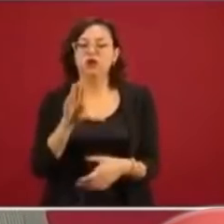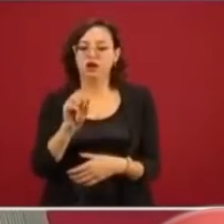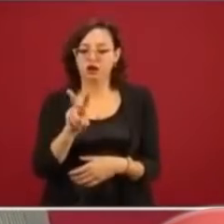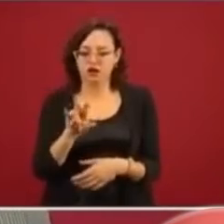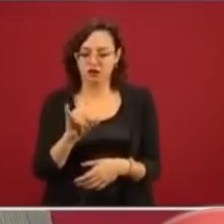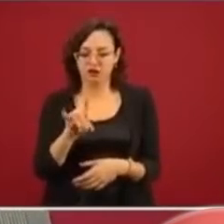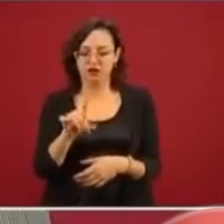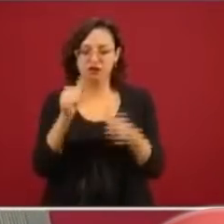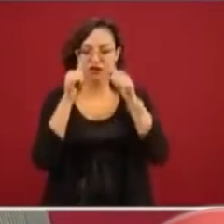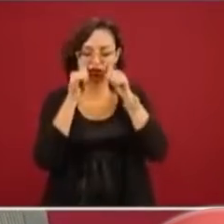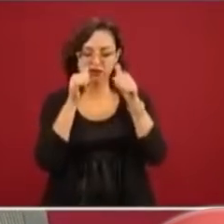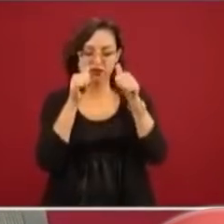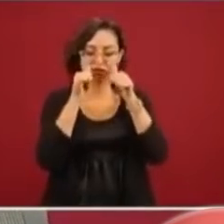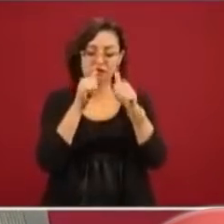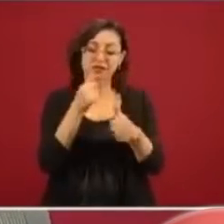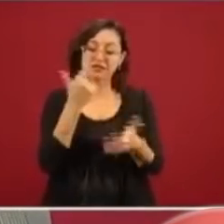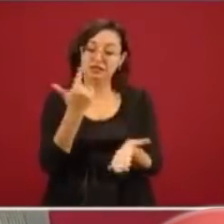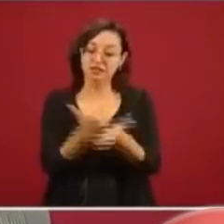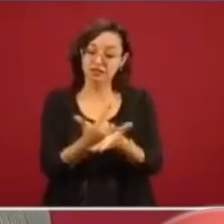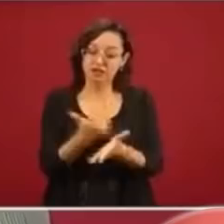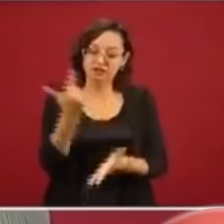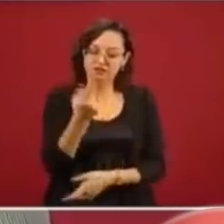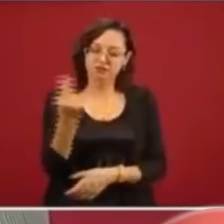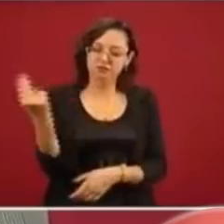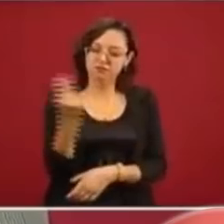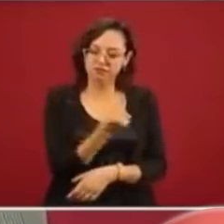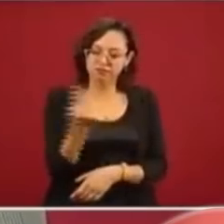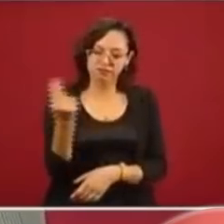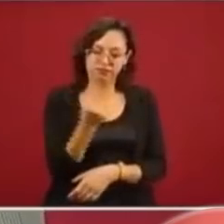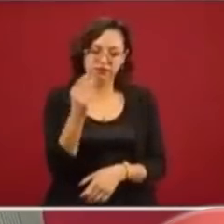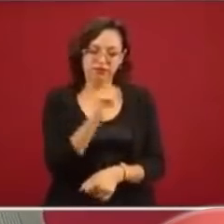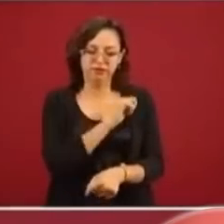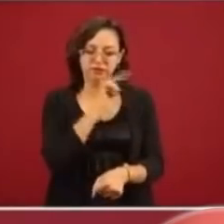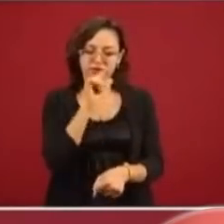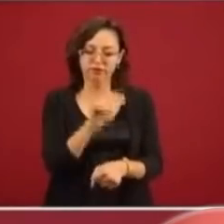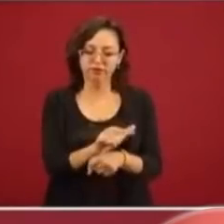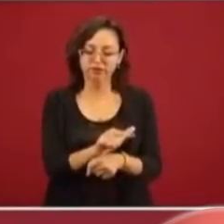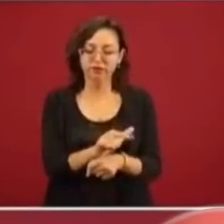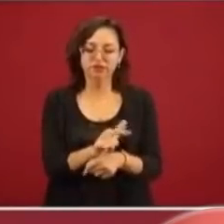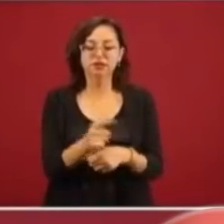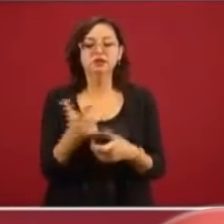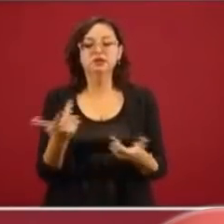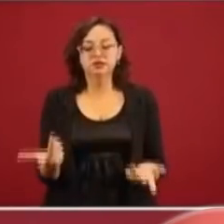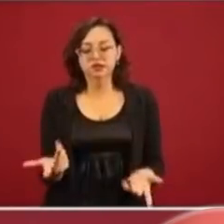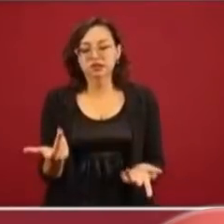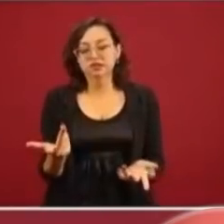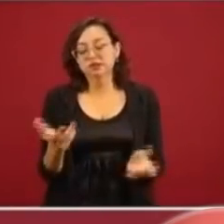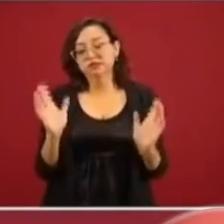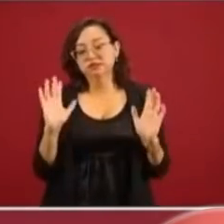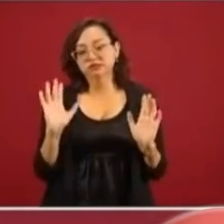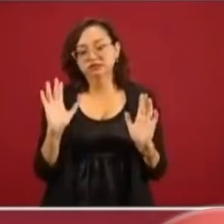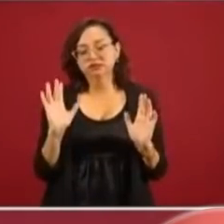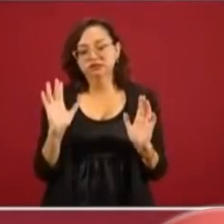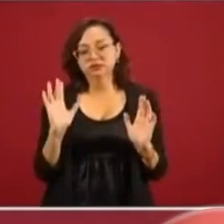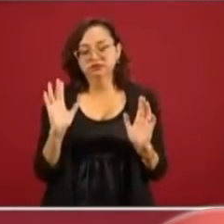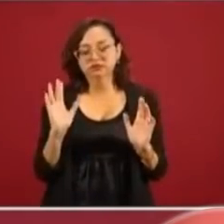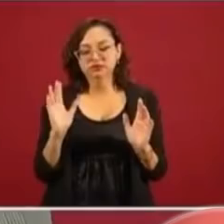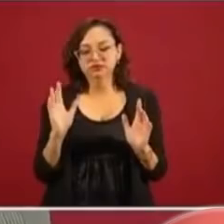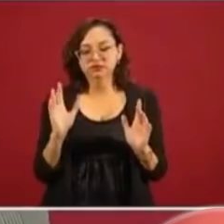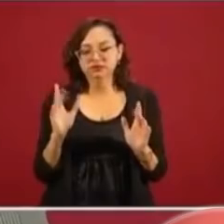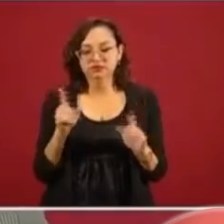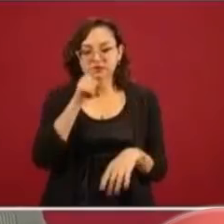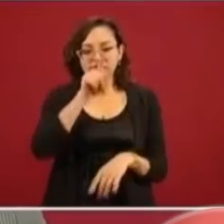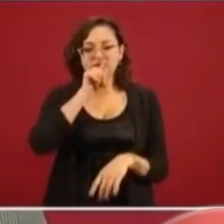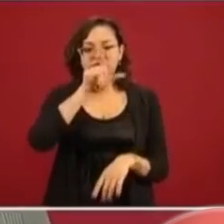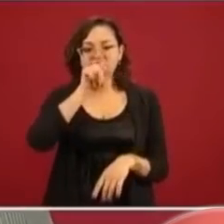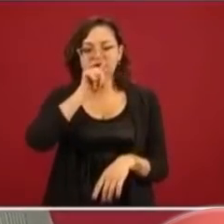pacientes graves, pacientes que requieren una atención especializada. Esto por señalar, ya que señalaron al Estado